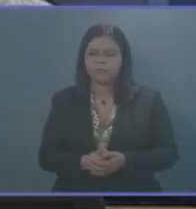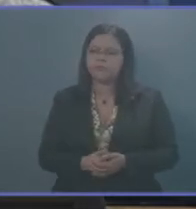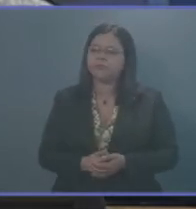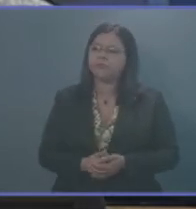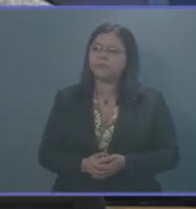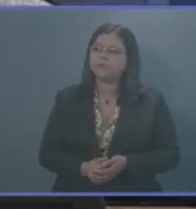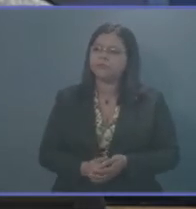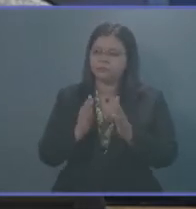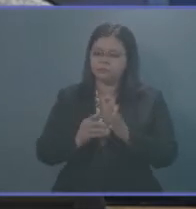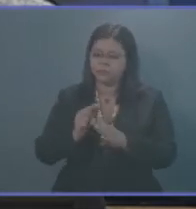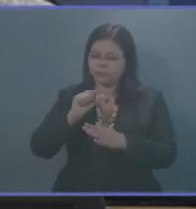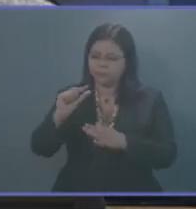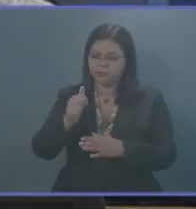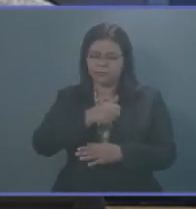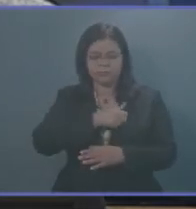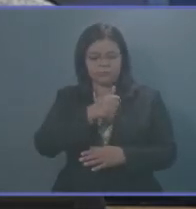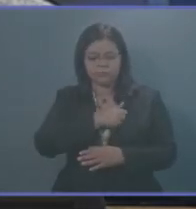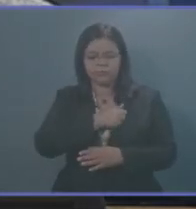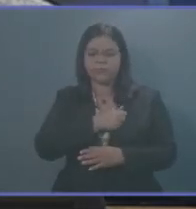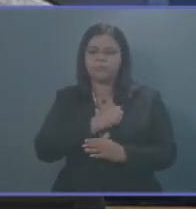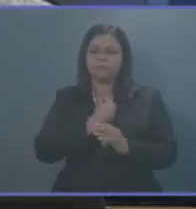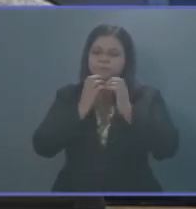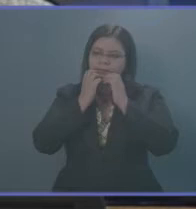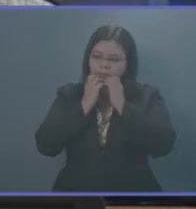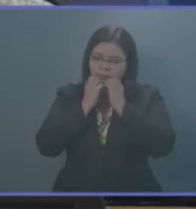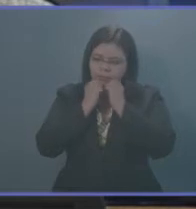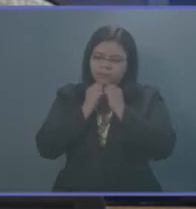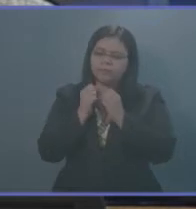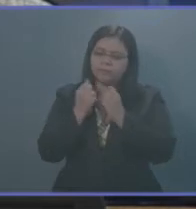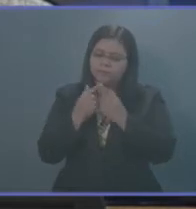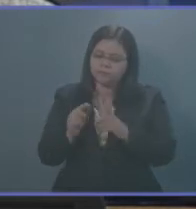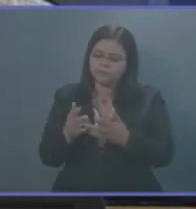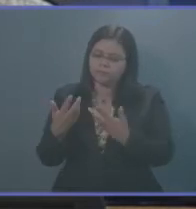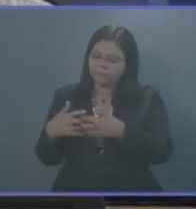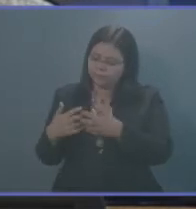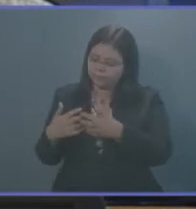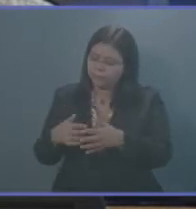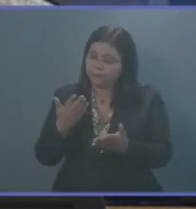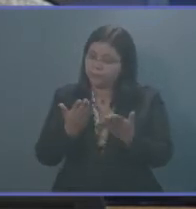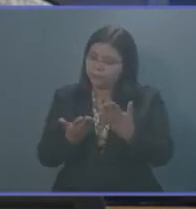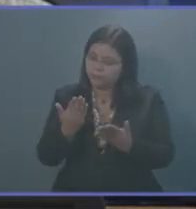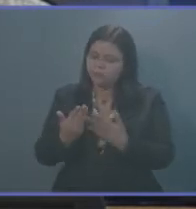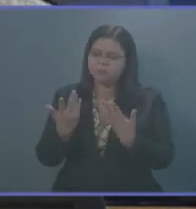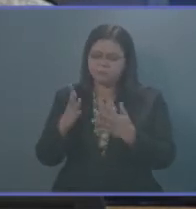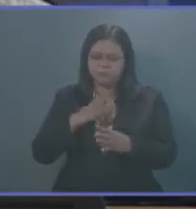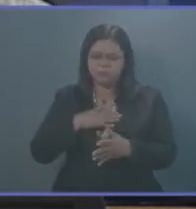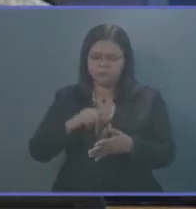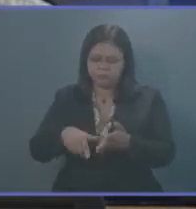y otros entes colectivos o patrimonios concesionarios que, aun cuando